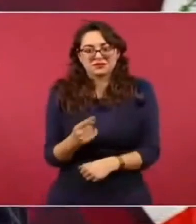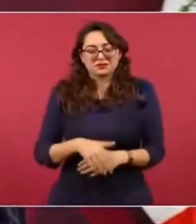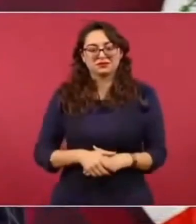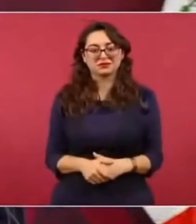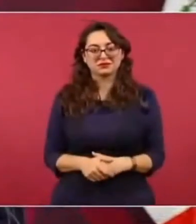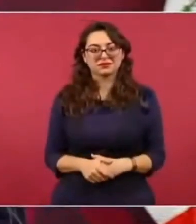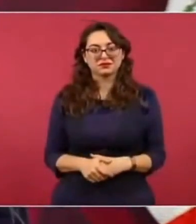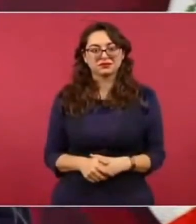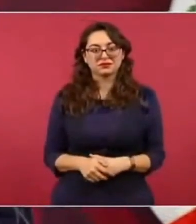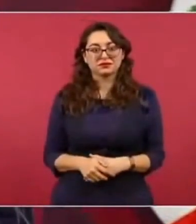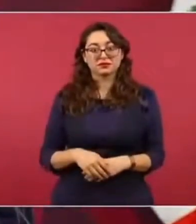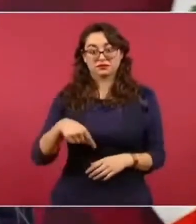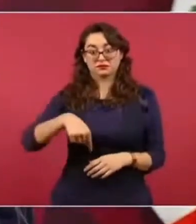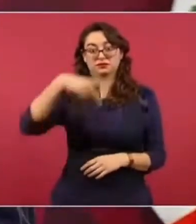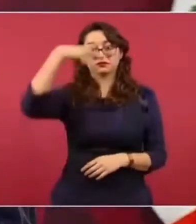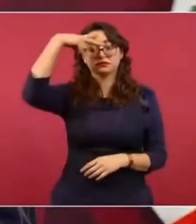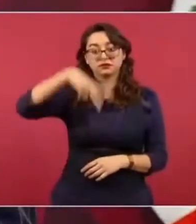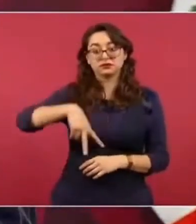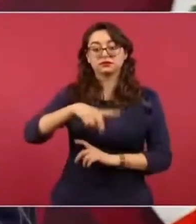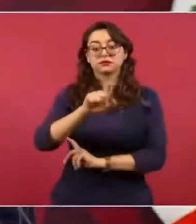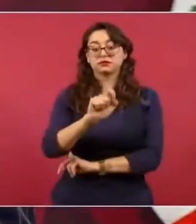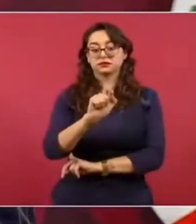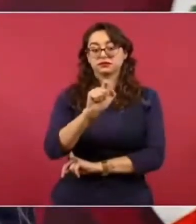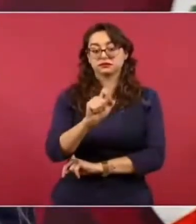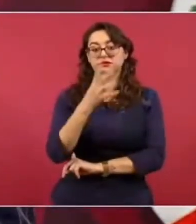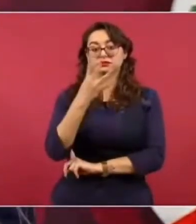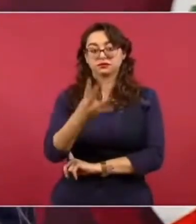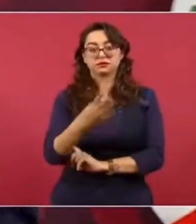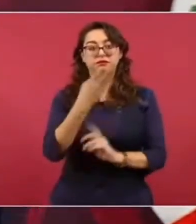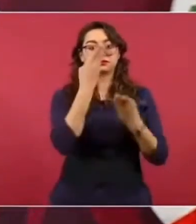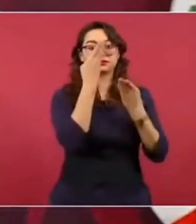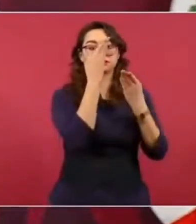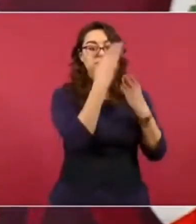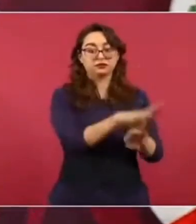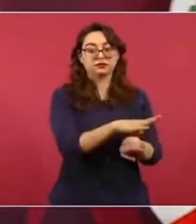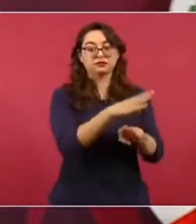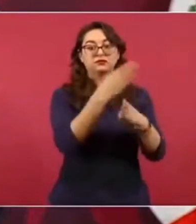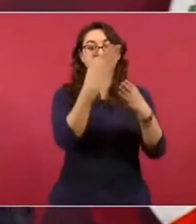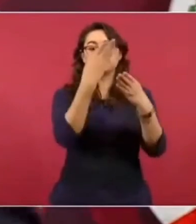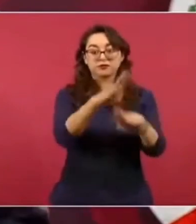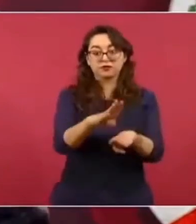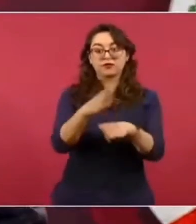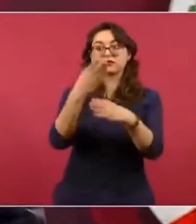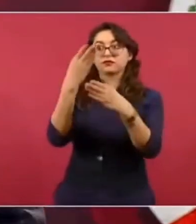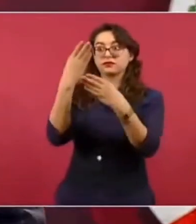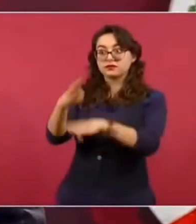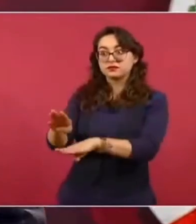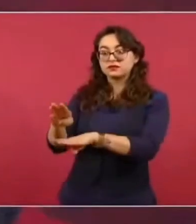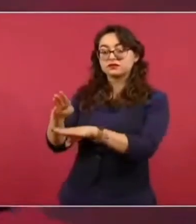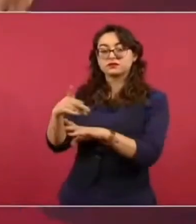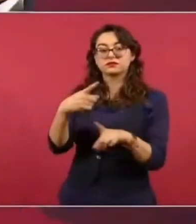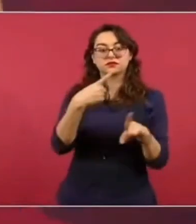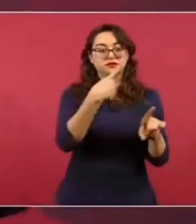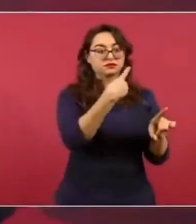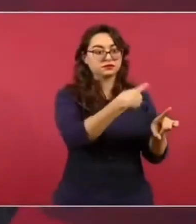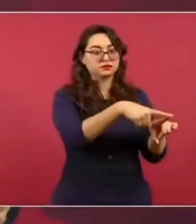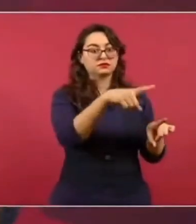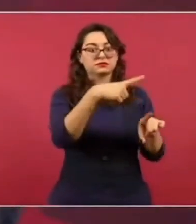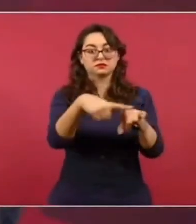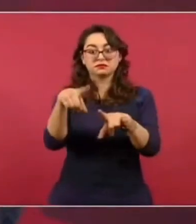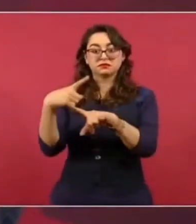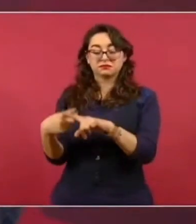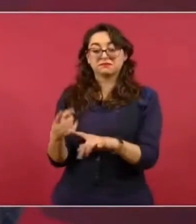país cobran impuestos, no los que tienen licencia para cobrar